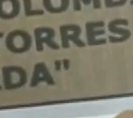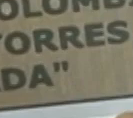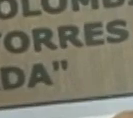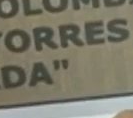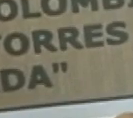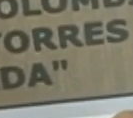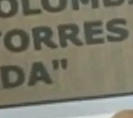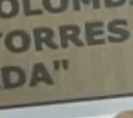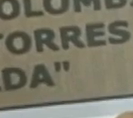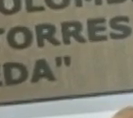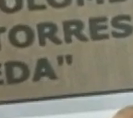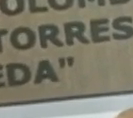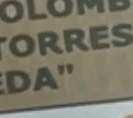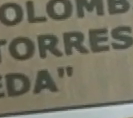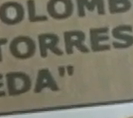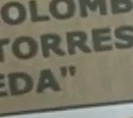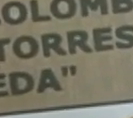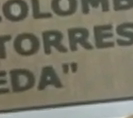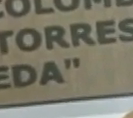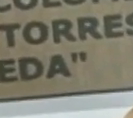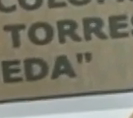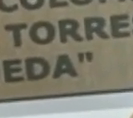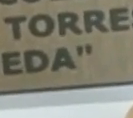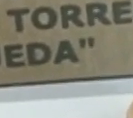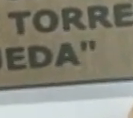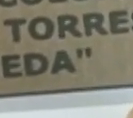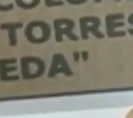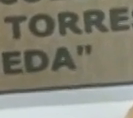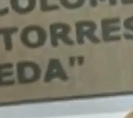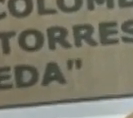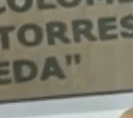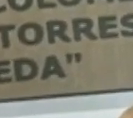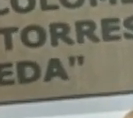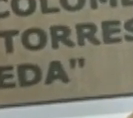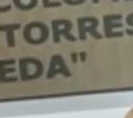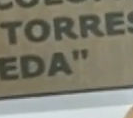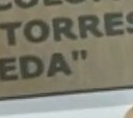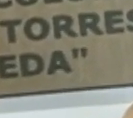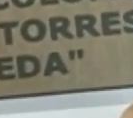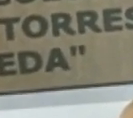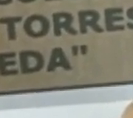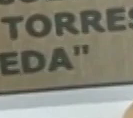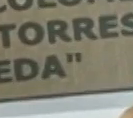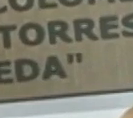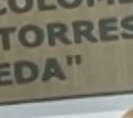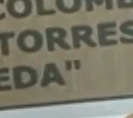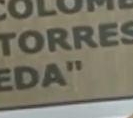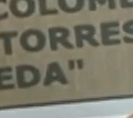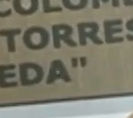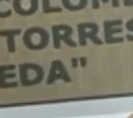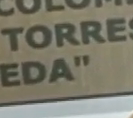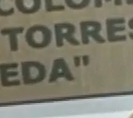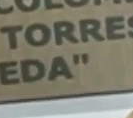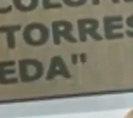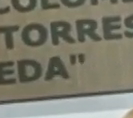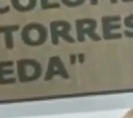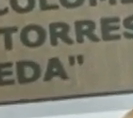Elkin Javier López Torres, quien los recibe, identificado por ellos, los reciben